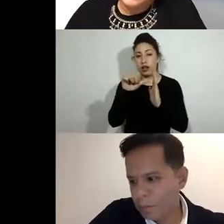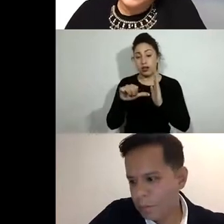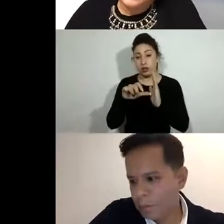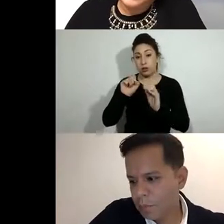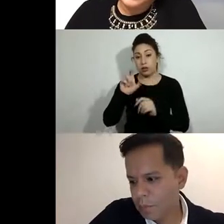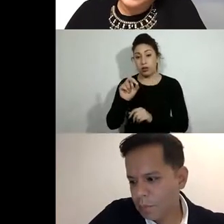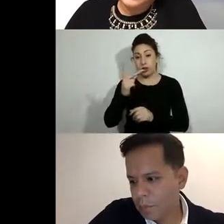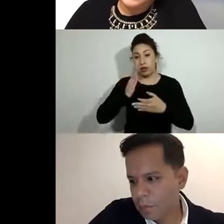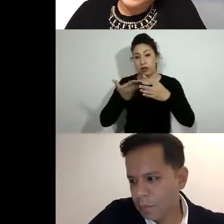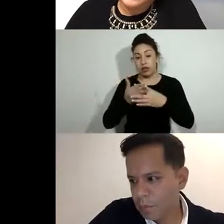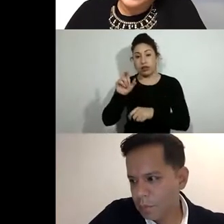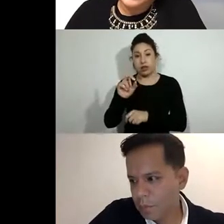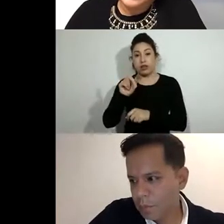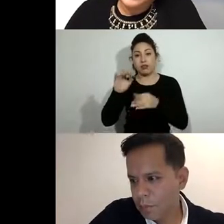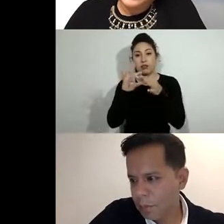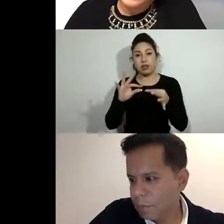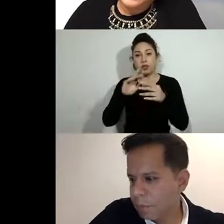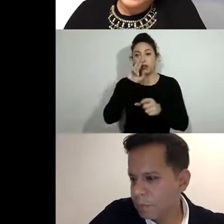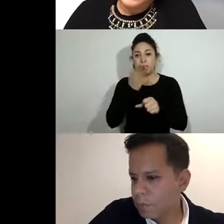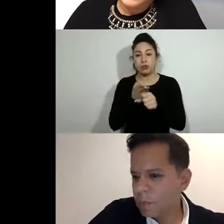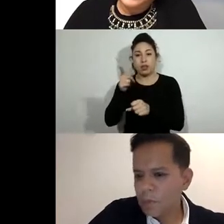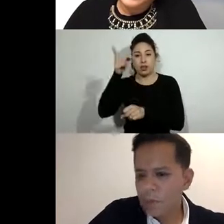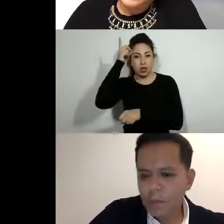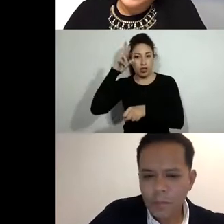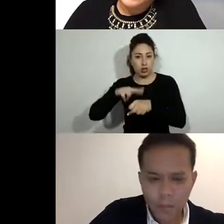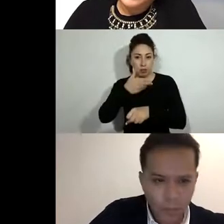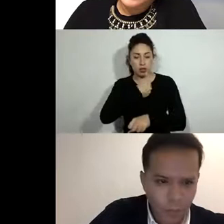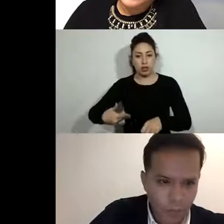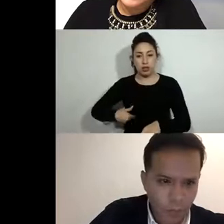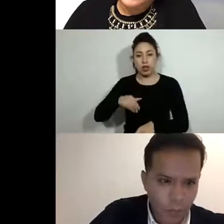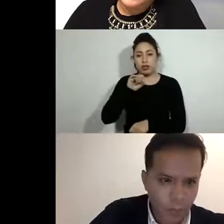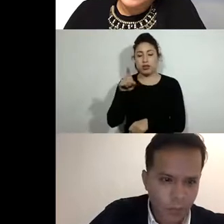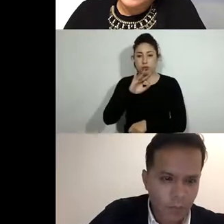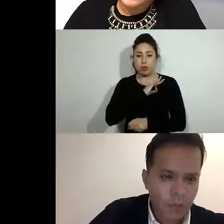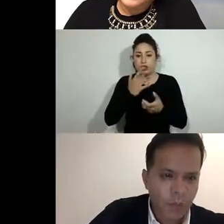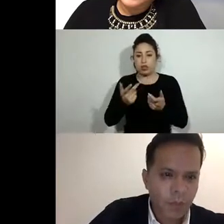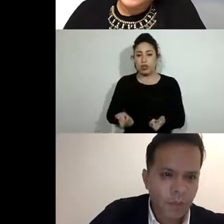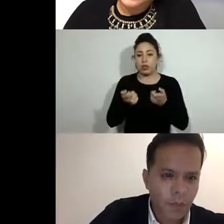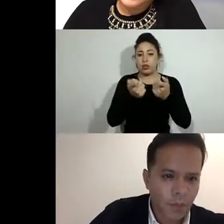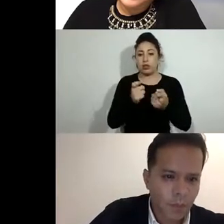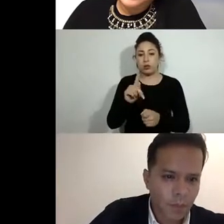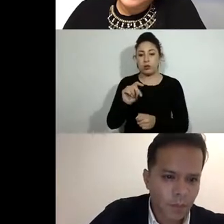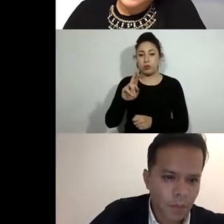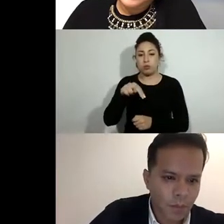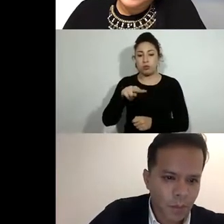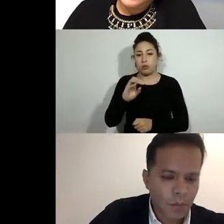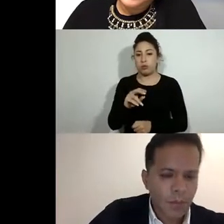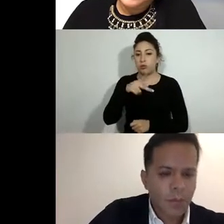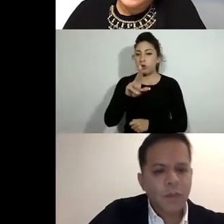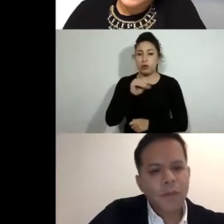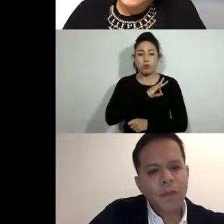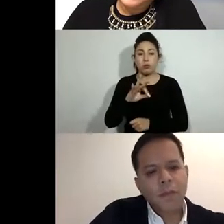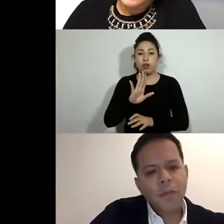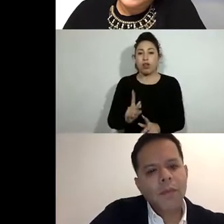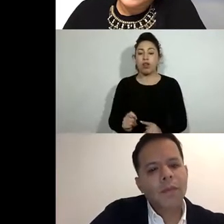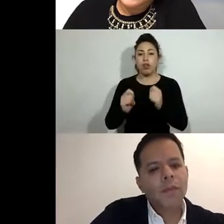que habla de las facultades de la presidencia. Y sí tiene la facultad de hacer los turnos, pero no se pueden pasar olímpicamente